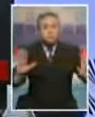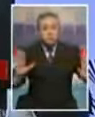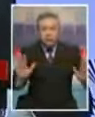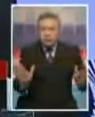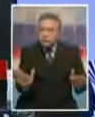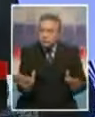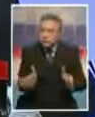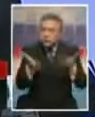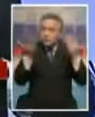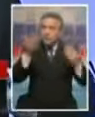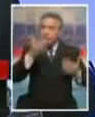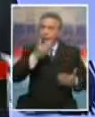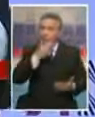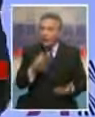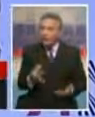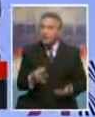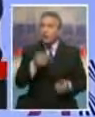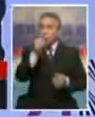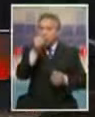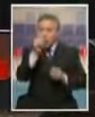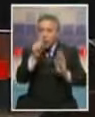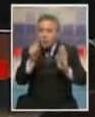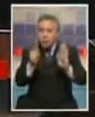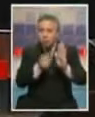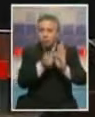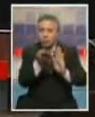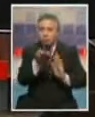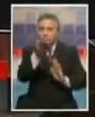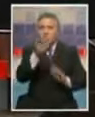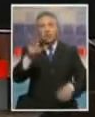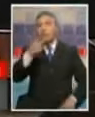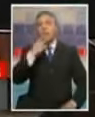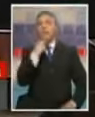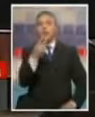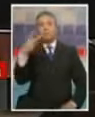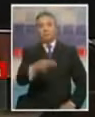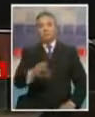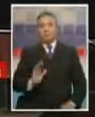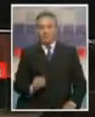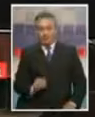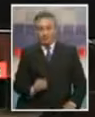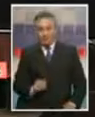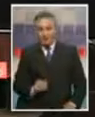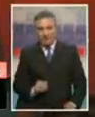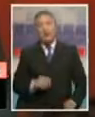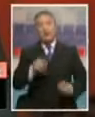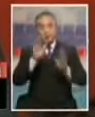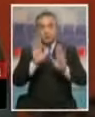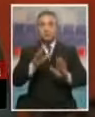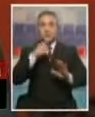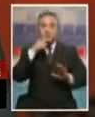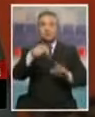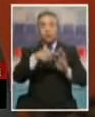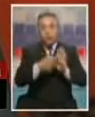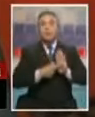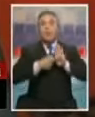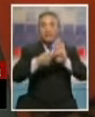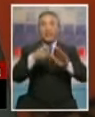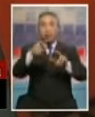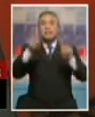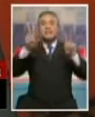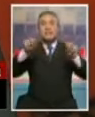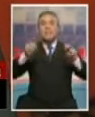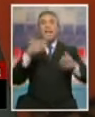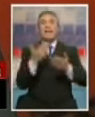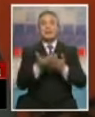Así de simple subir un impuesto. Okay. Gracias. Planteaba el tema de la salud. Por ejemplo, ¿qué